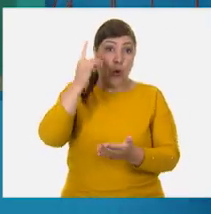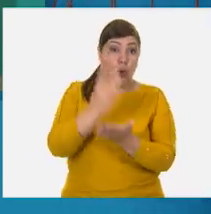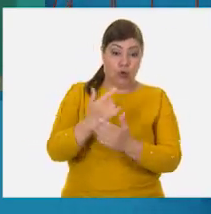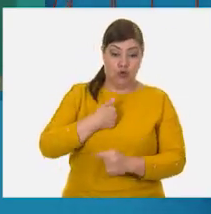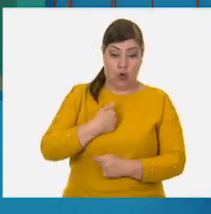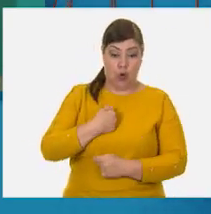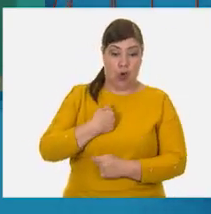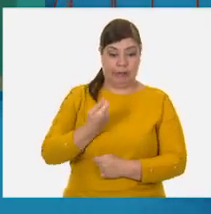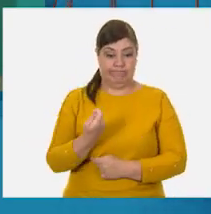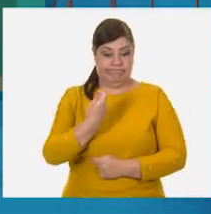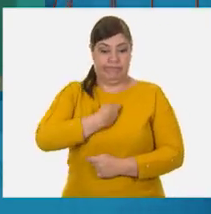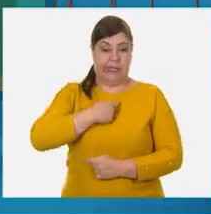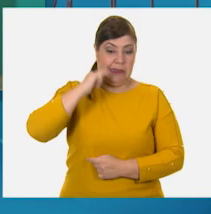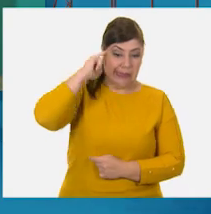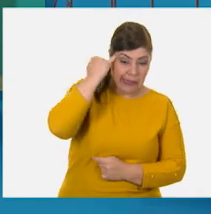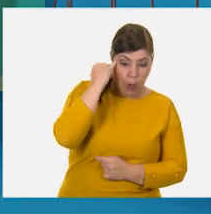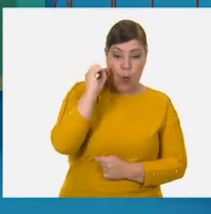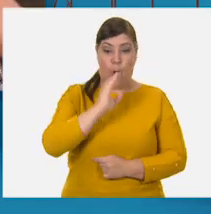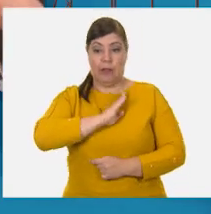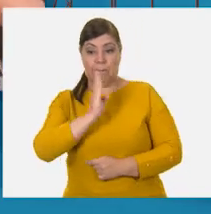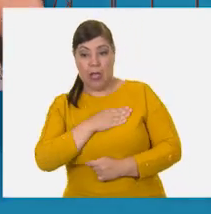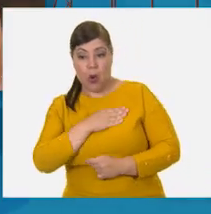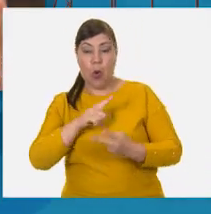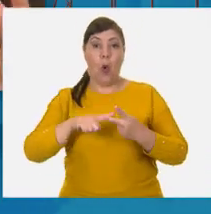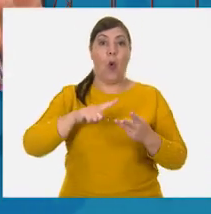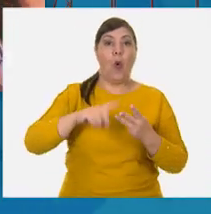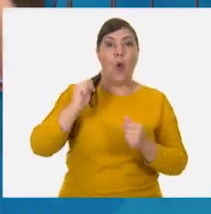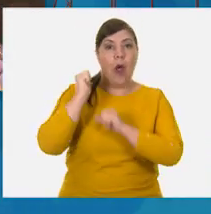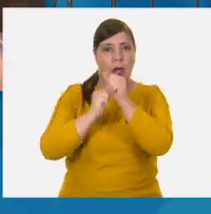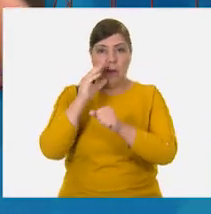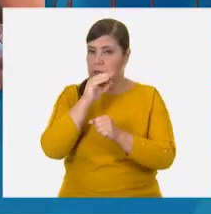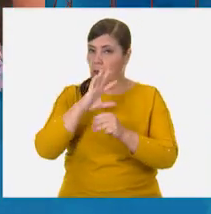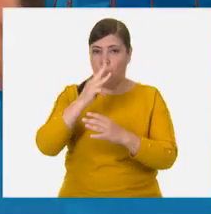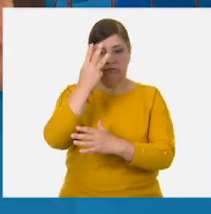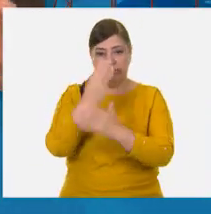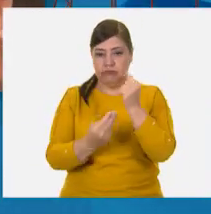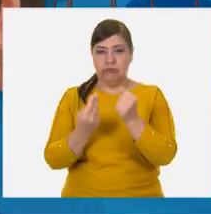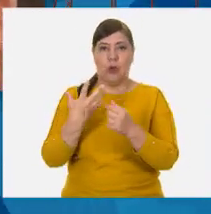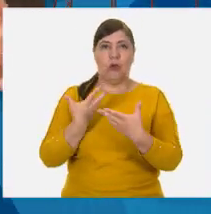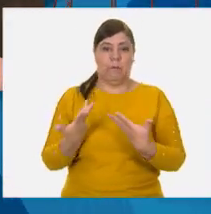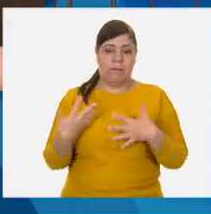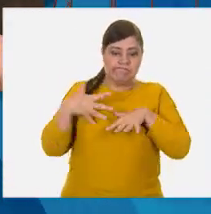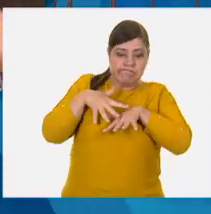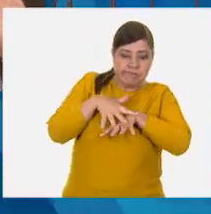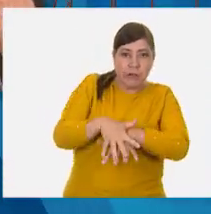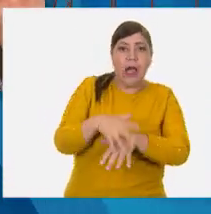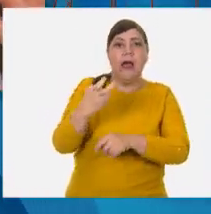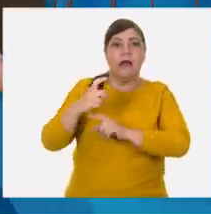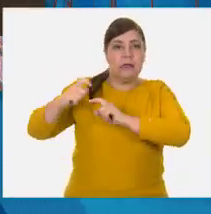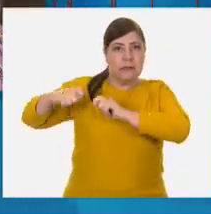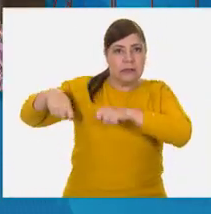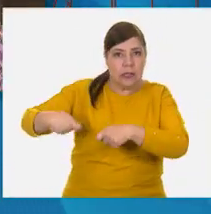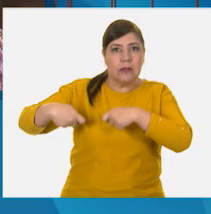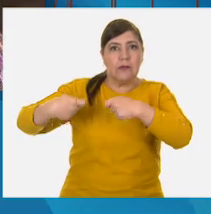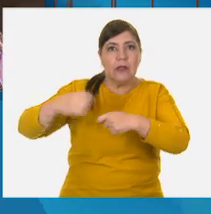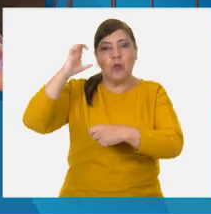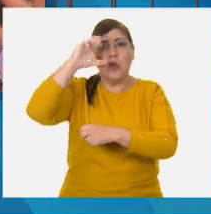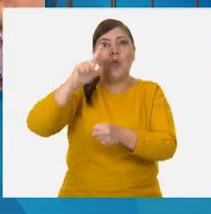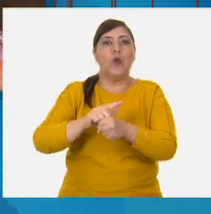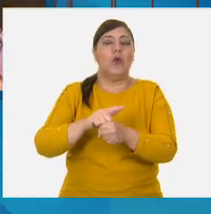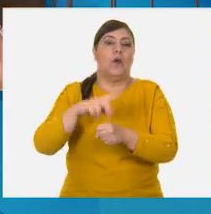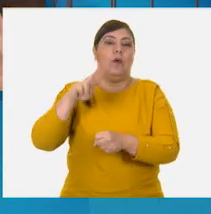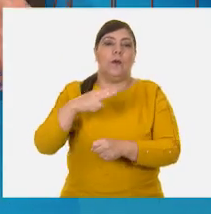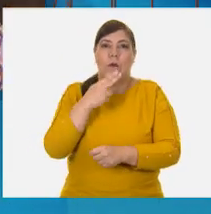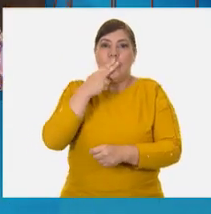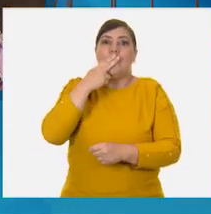no solamente africanos, somos herederos de toda esa tradición, de esa diversidad cultural que